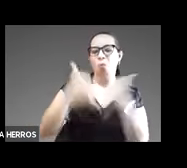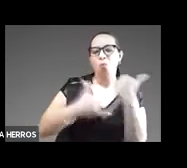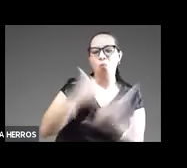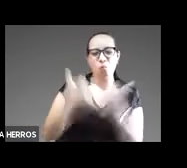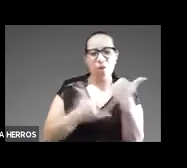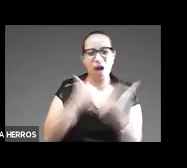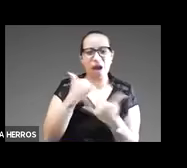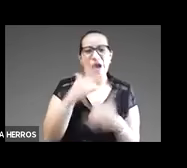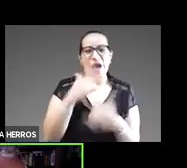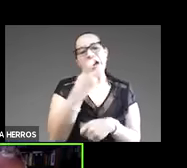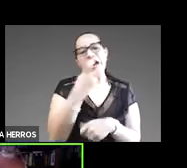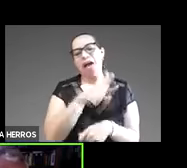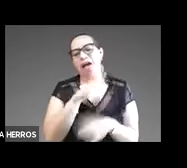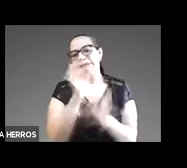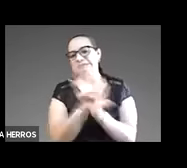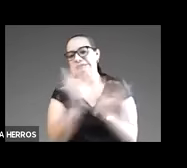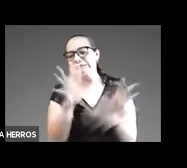violencia.